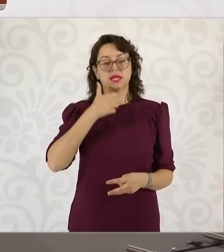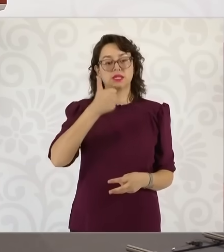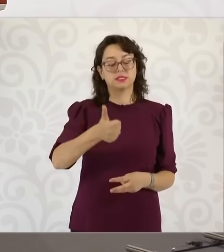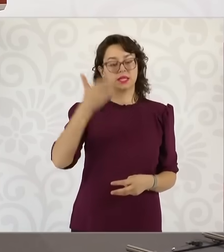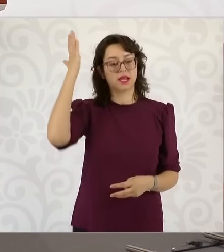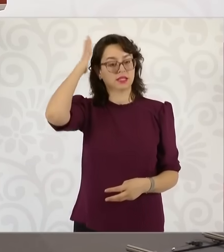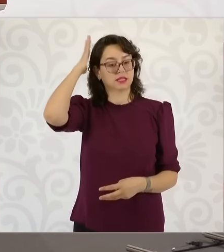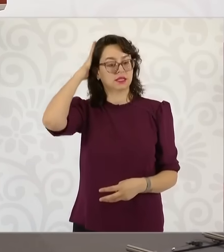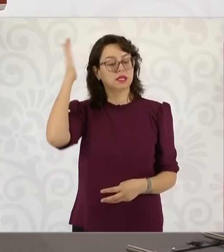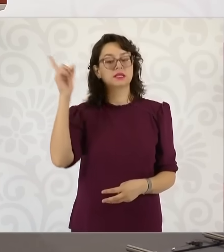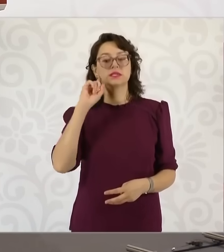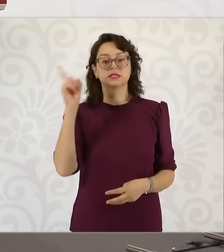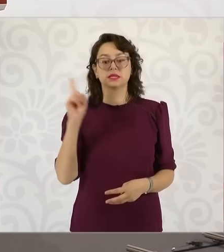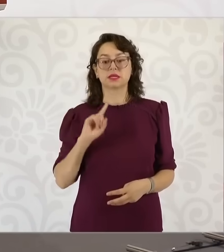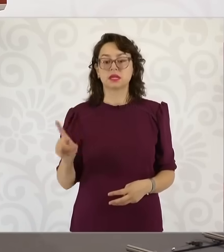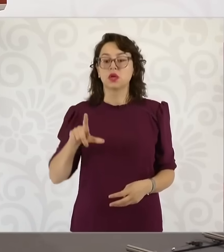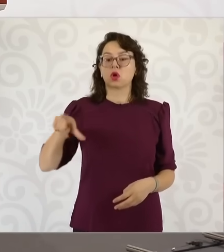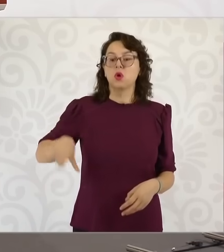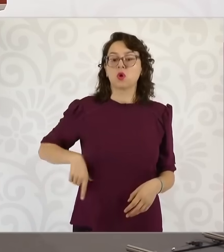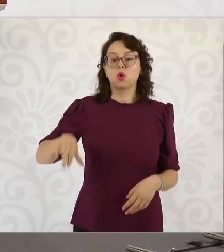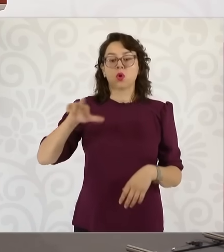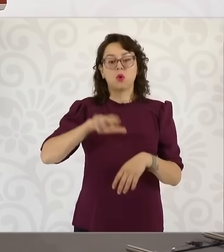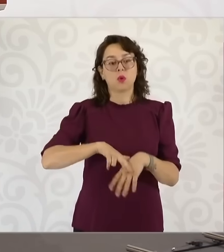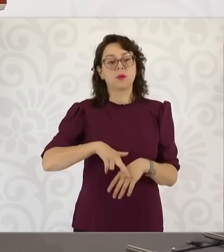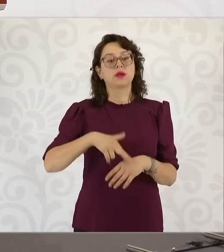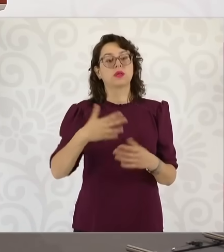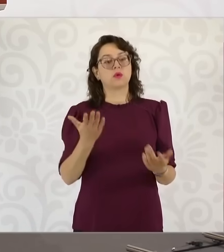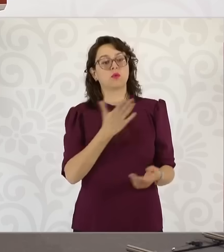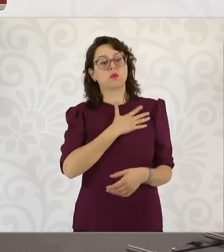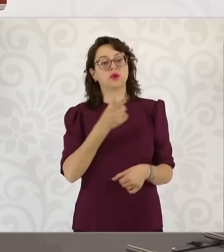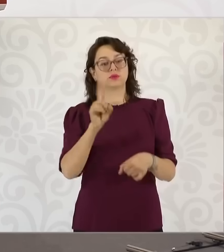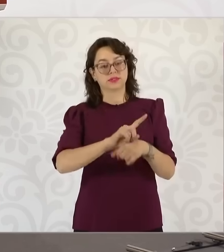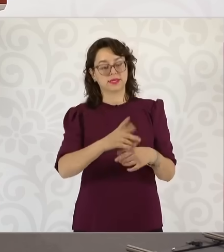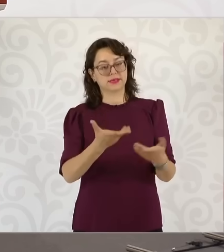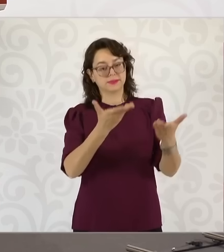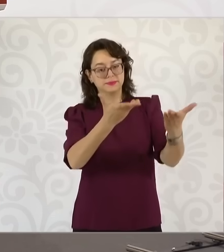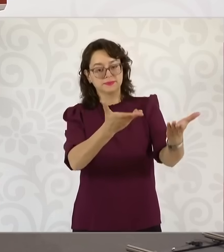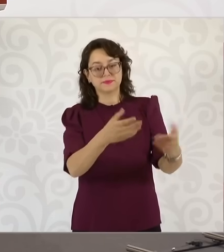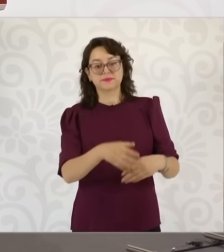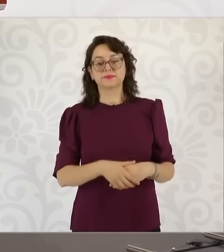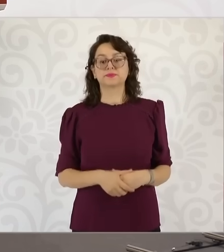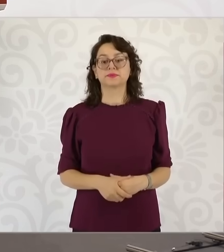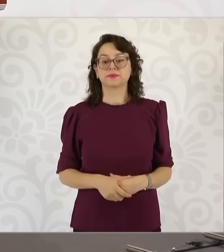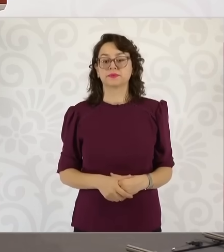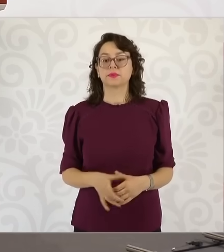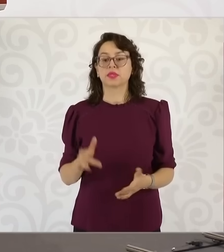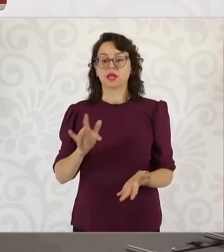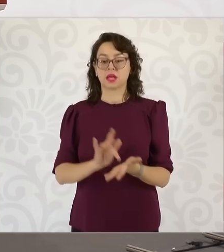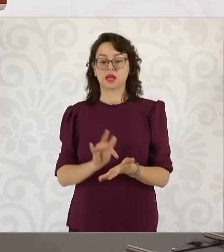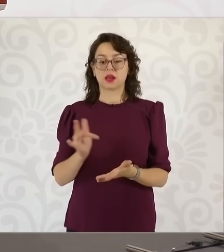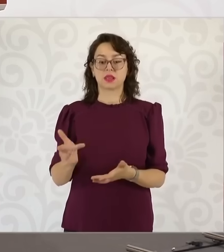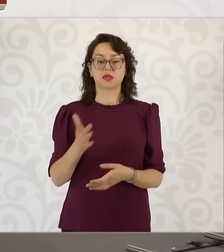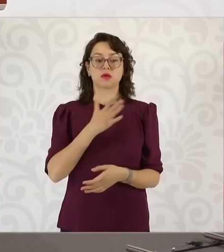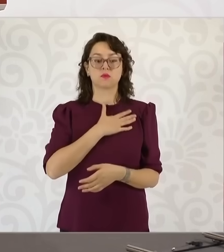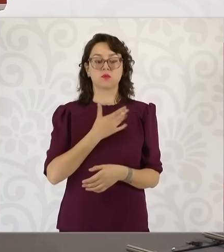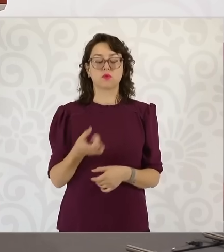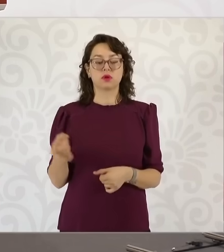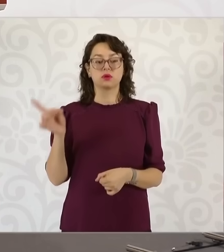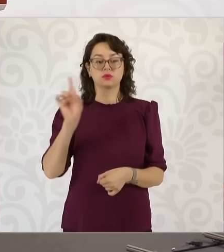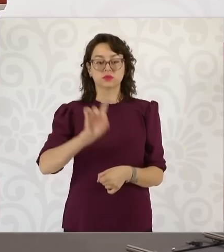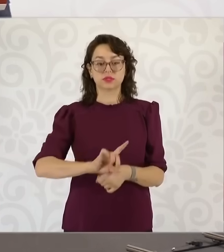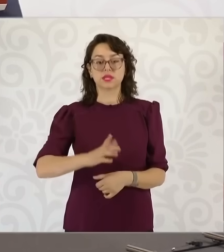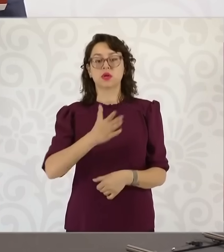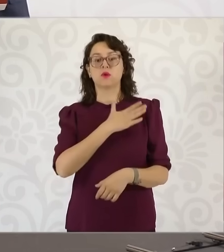de Zacatecas. Señor gobernador, buenos días, lo escuchamos. Gracias, muy buenos días. Buenos